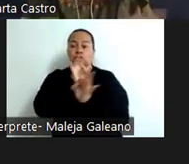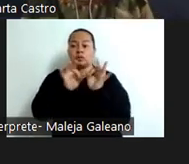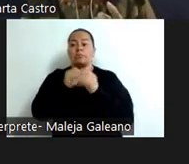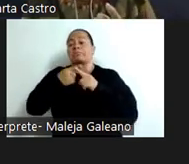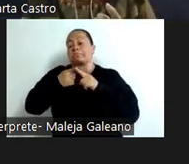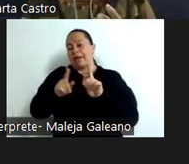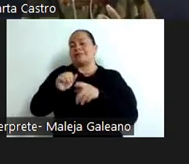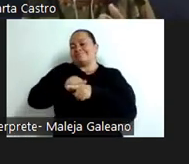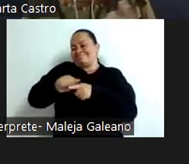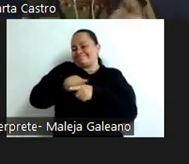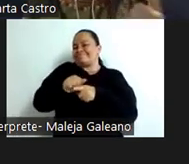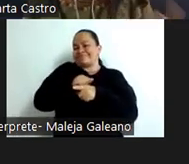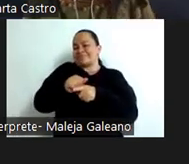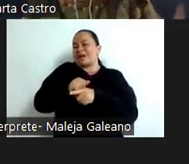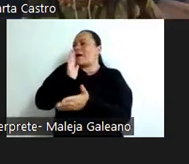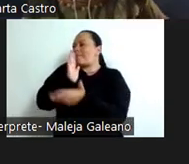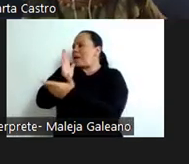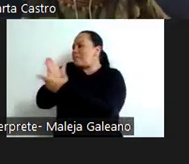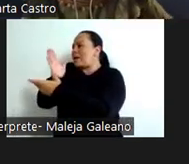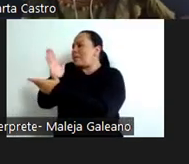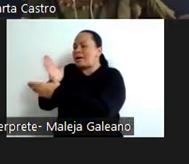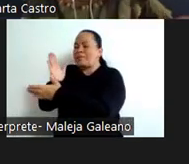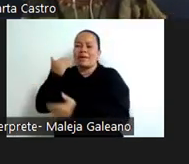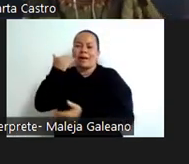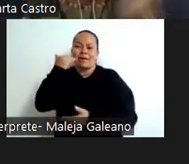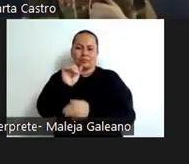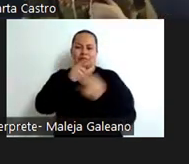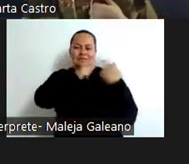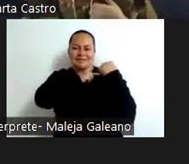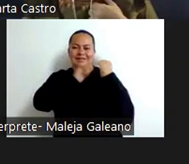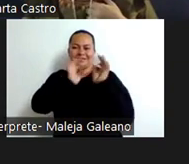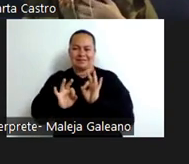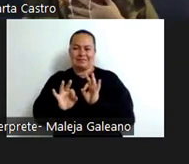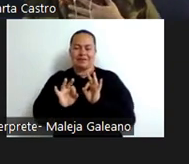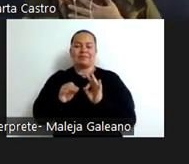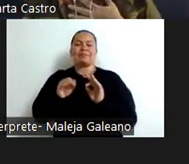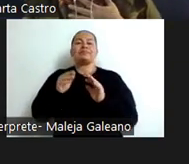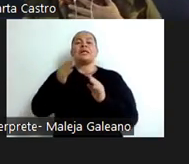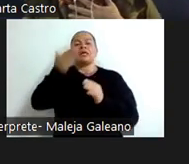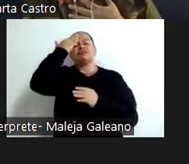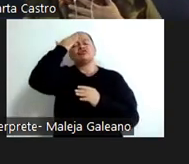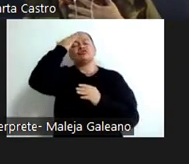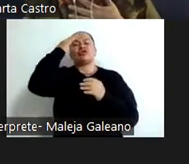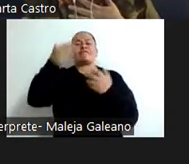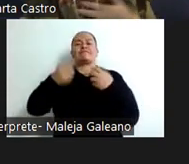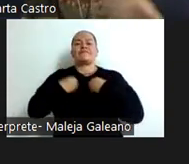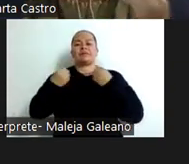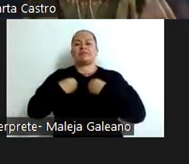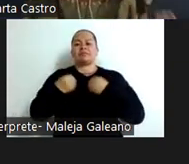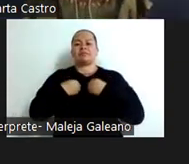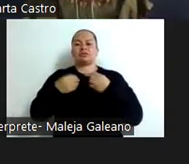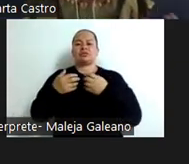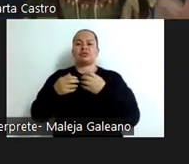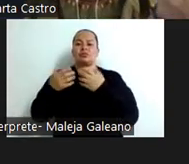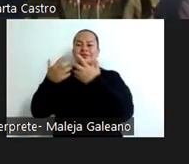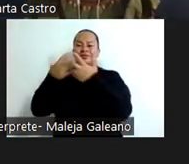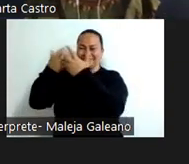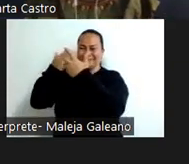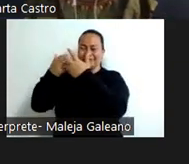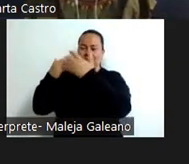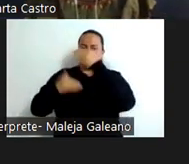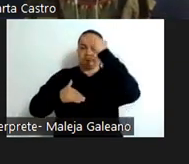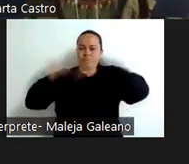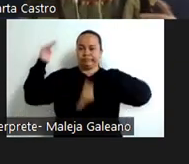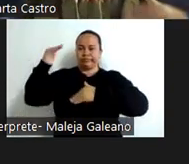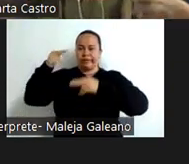práctica eso es lo que sucede si sabemos que vivimos en un sistema con división sexual del trabajo con desigualdades de género con brechas